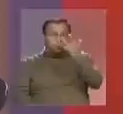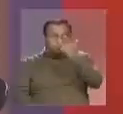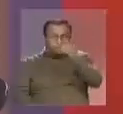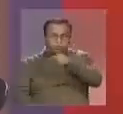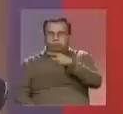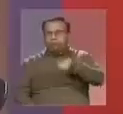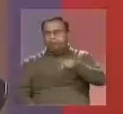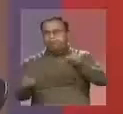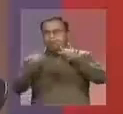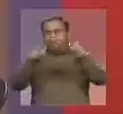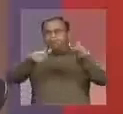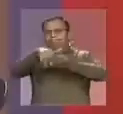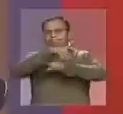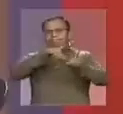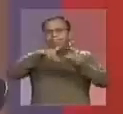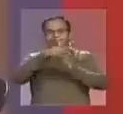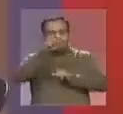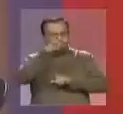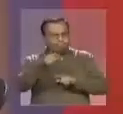es un escenario